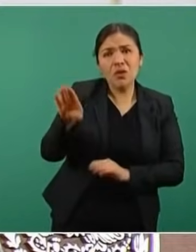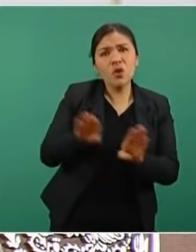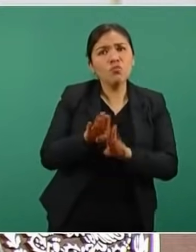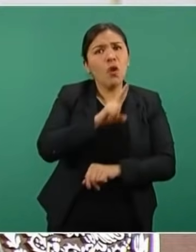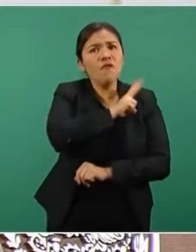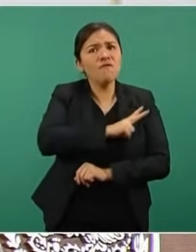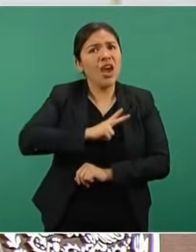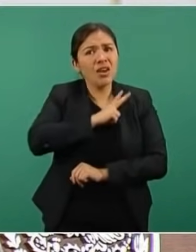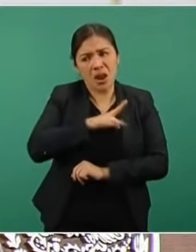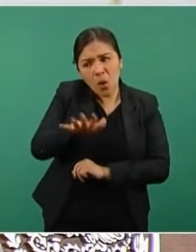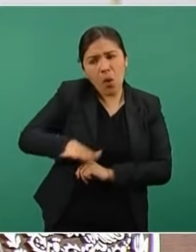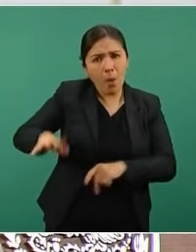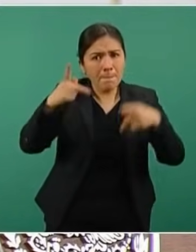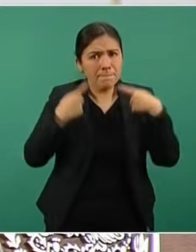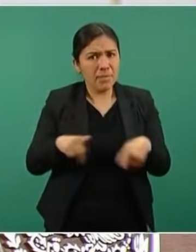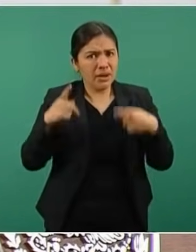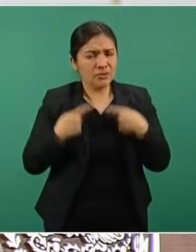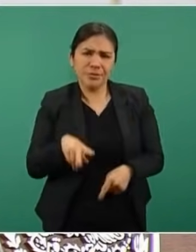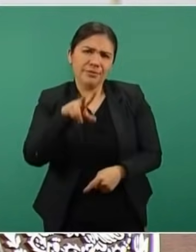a nuestro pueblo.